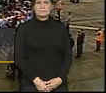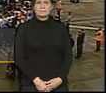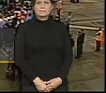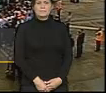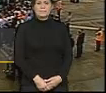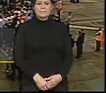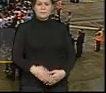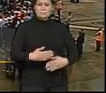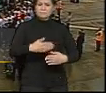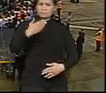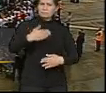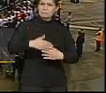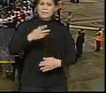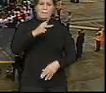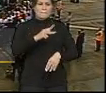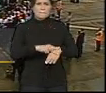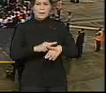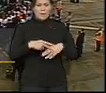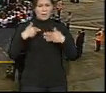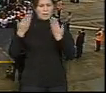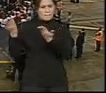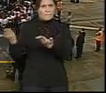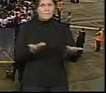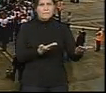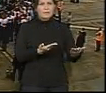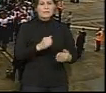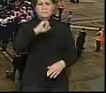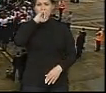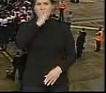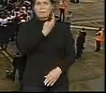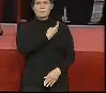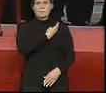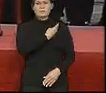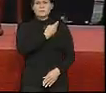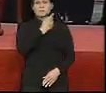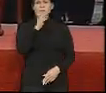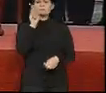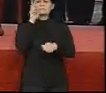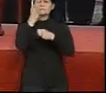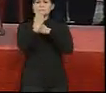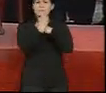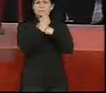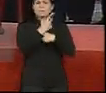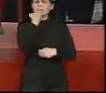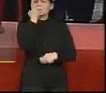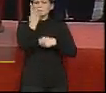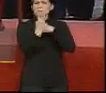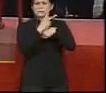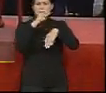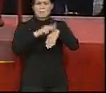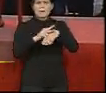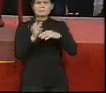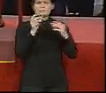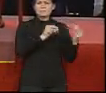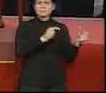El arte paraguayo a través de la danza dan la bienvenida al Papa Francisco en su primera visita oficial a nuestro país.